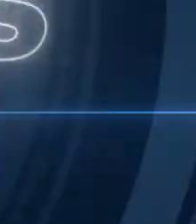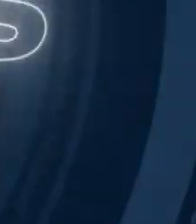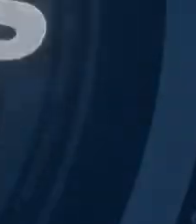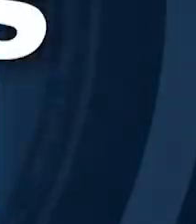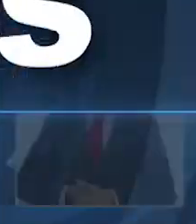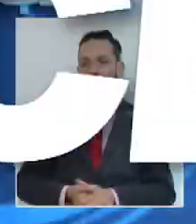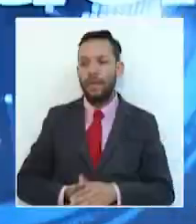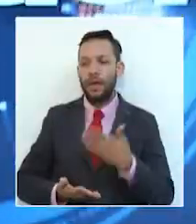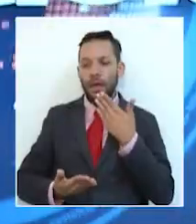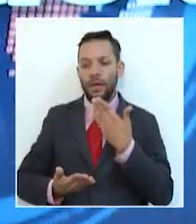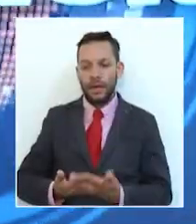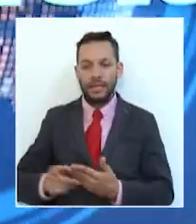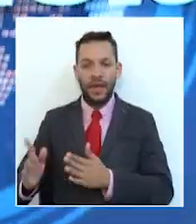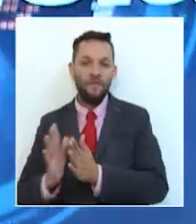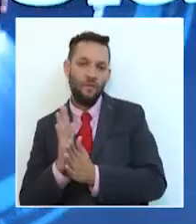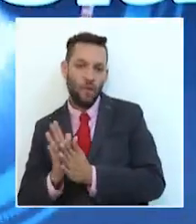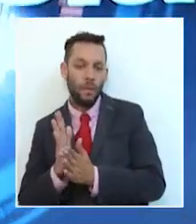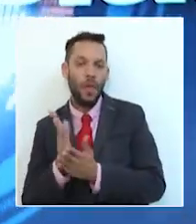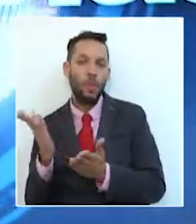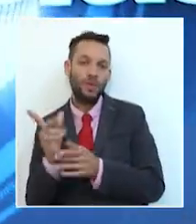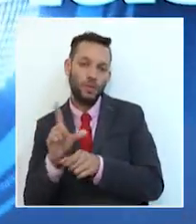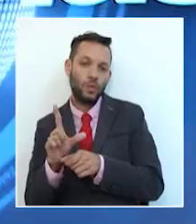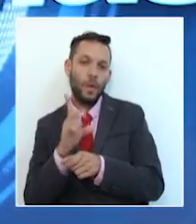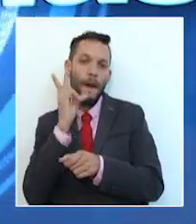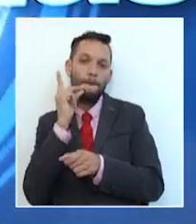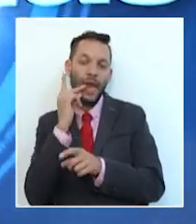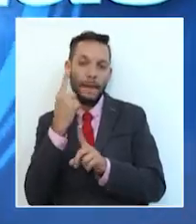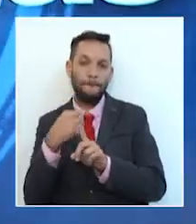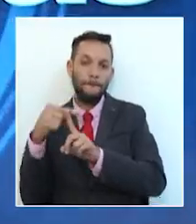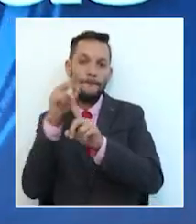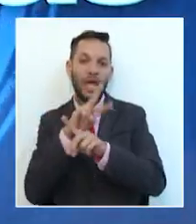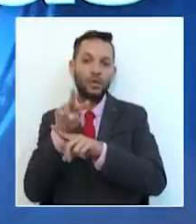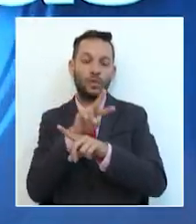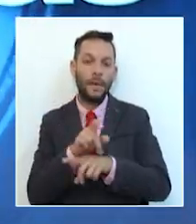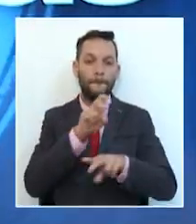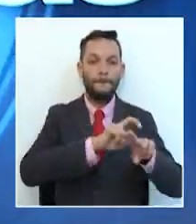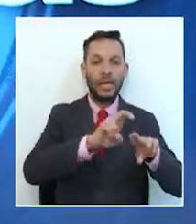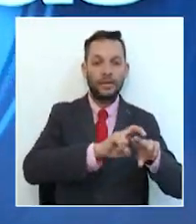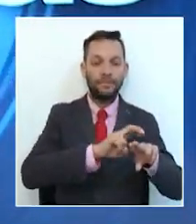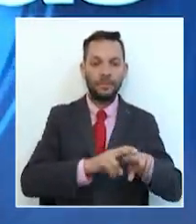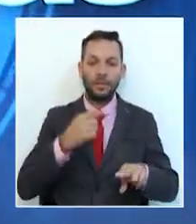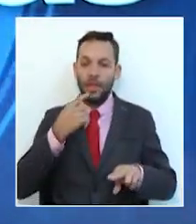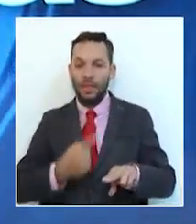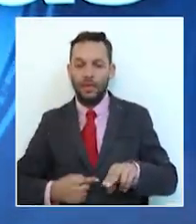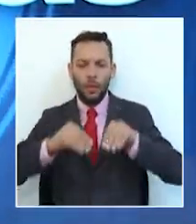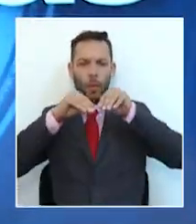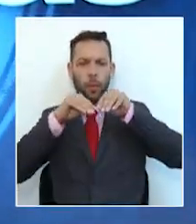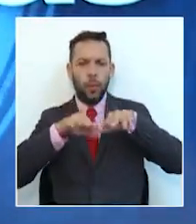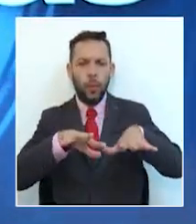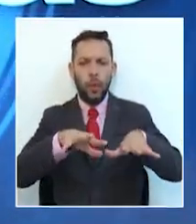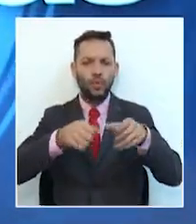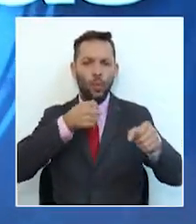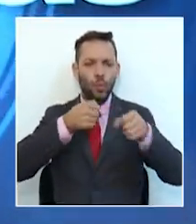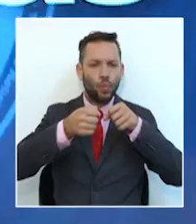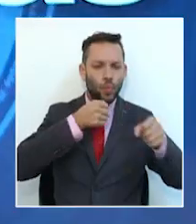por toda la información desde la capital de Risaralda y mucha atención que la personería de Manizales lamentó que a través de redes sociales se estén divulgando informaciones